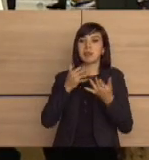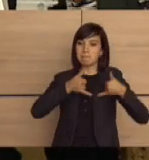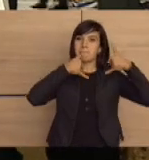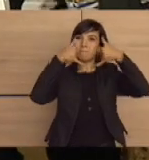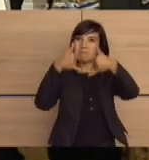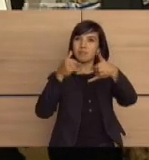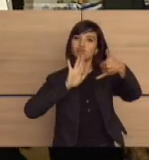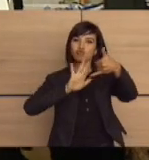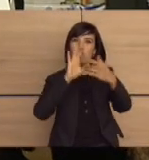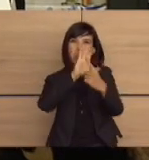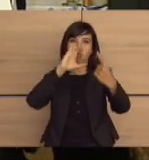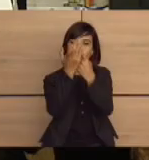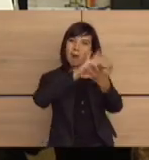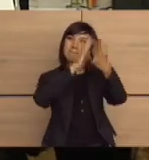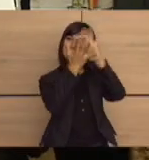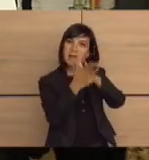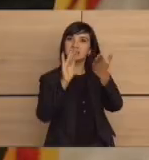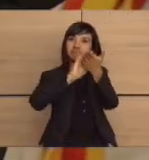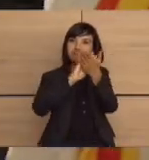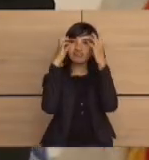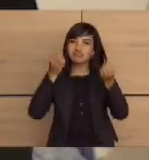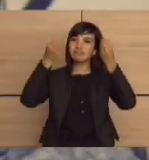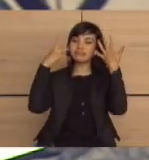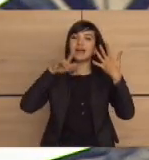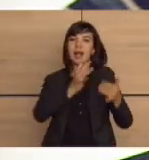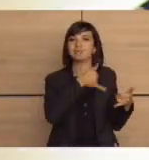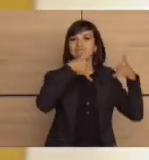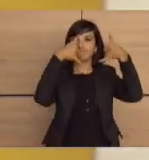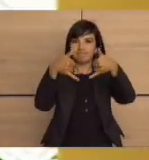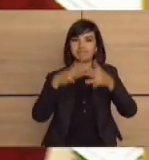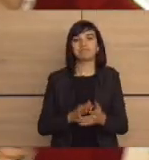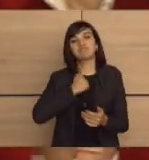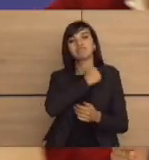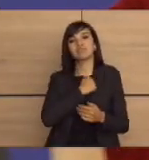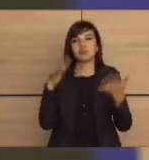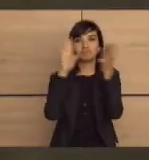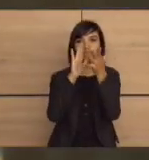Reconciliación. Recibamos con un fuerte aplauso a la doctora Diana Paola.